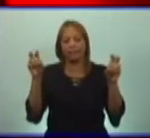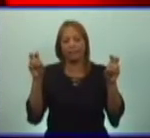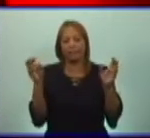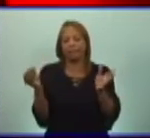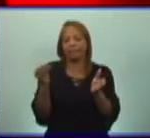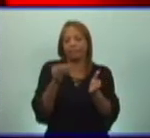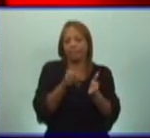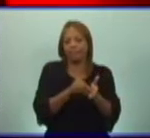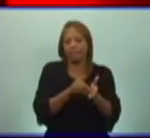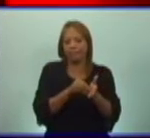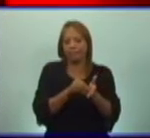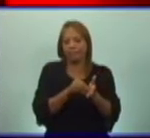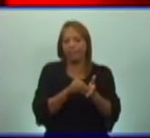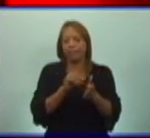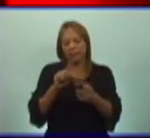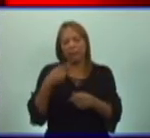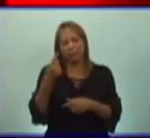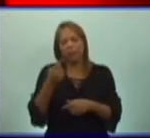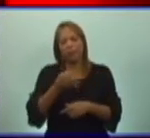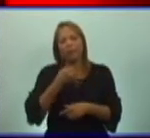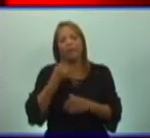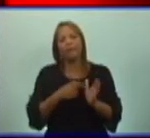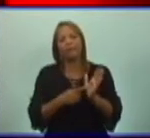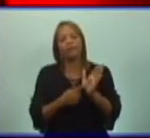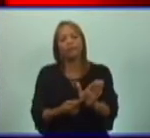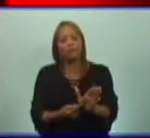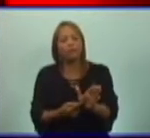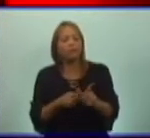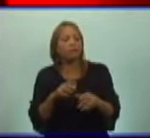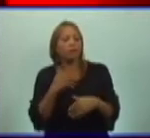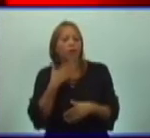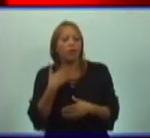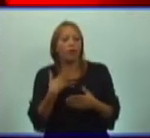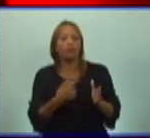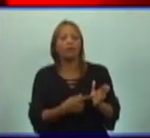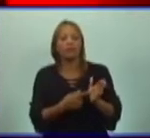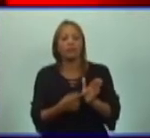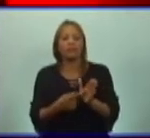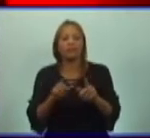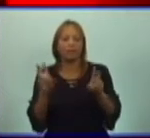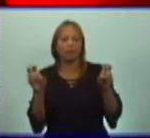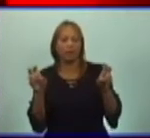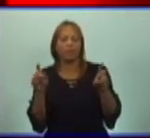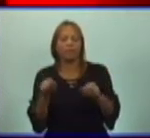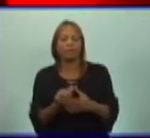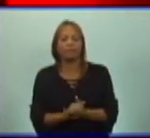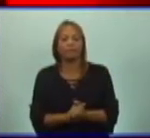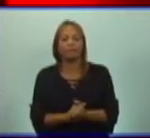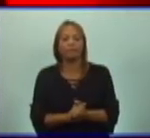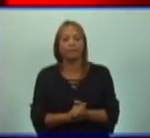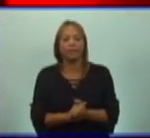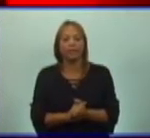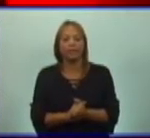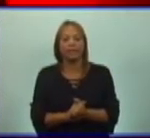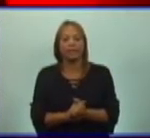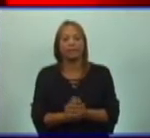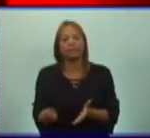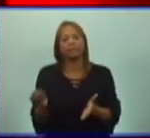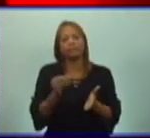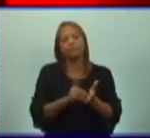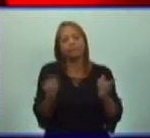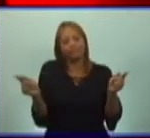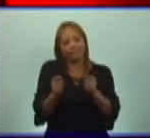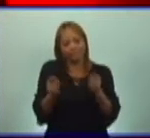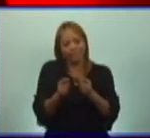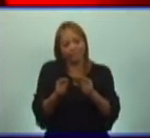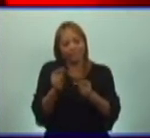Fíjense, luego lo vamos a demostrar cuando presentemos los temas. Deben resumir la idea esencial